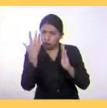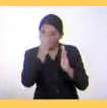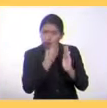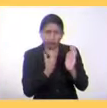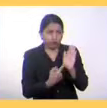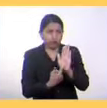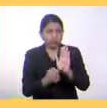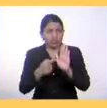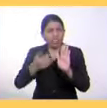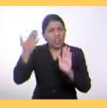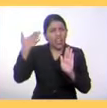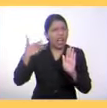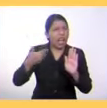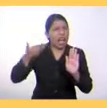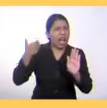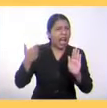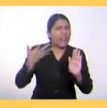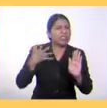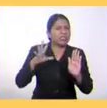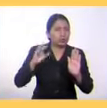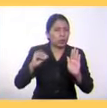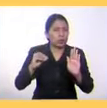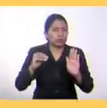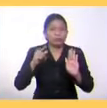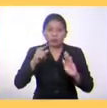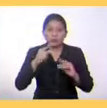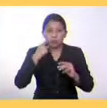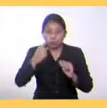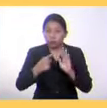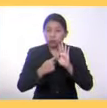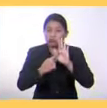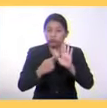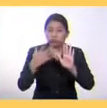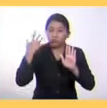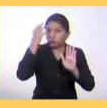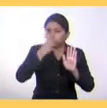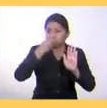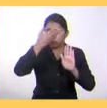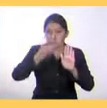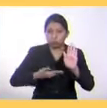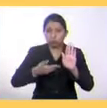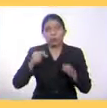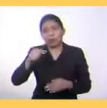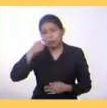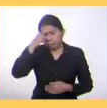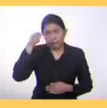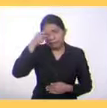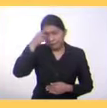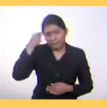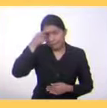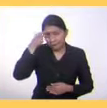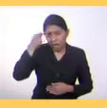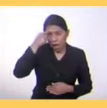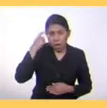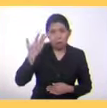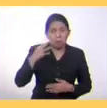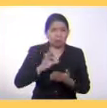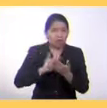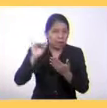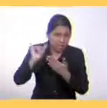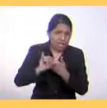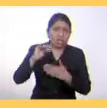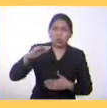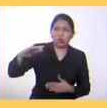edificado en los años 50, que incluye un mural y una escultura monumental. Los trabajos preliminares, proyecto,